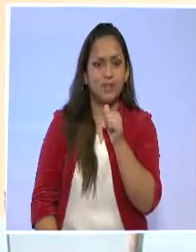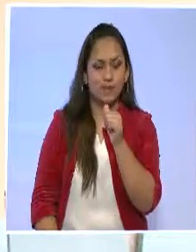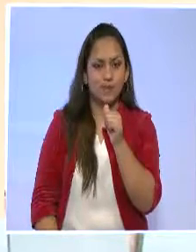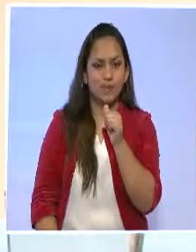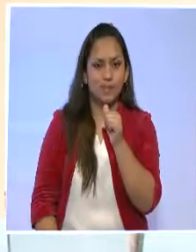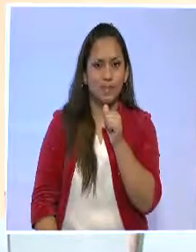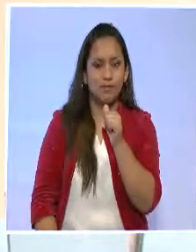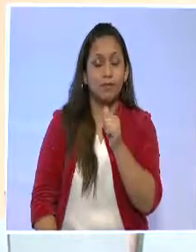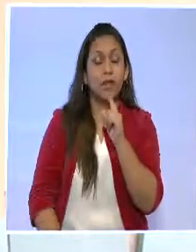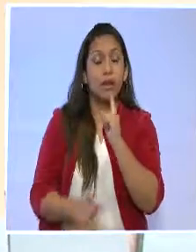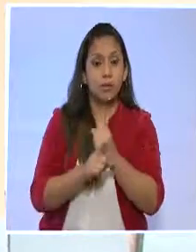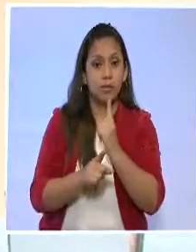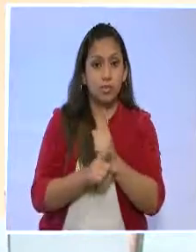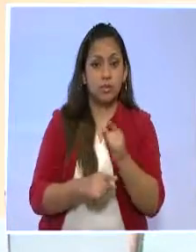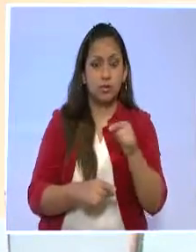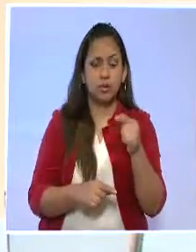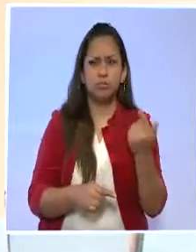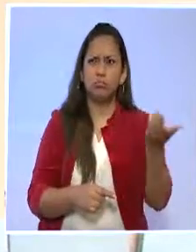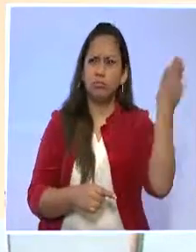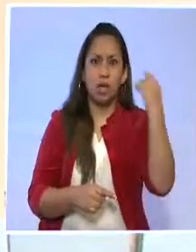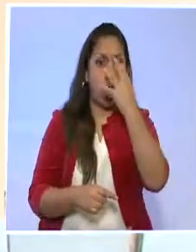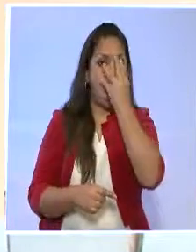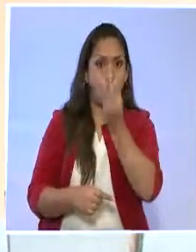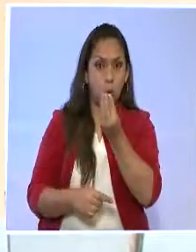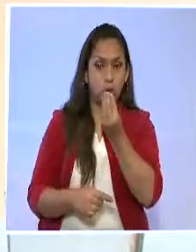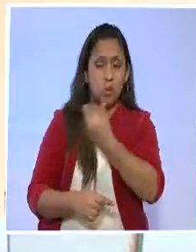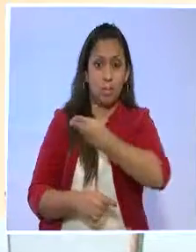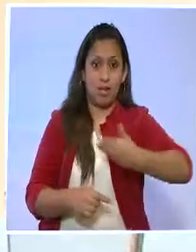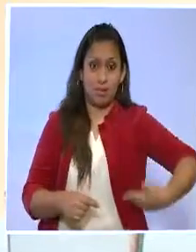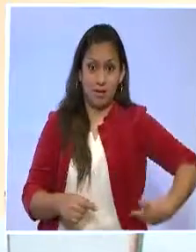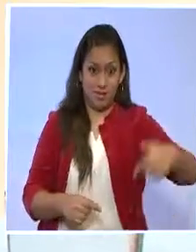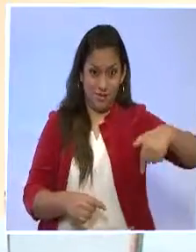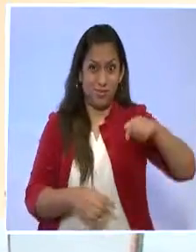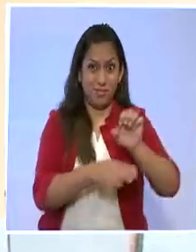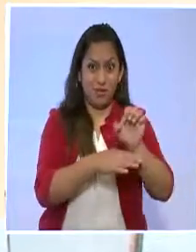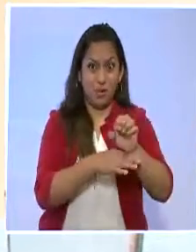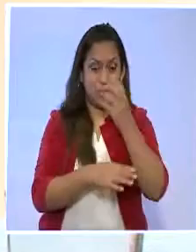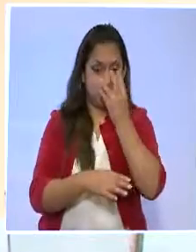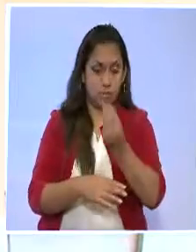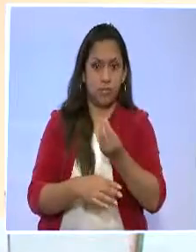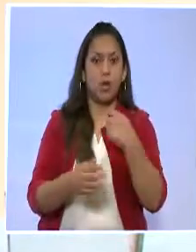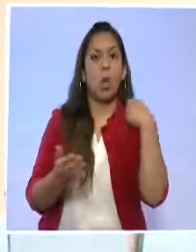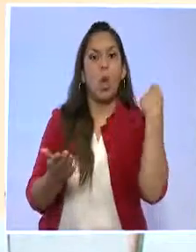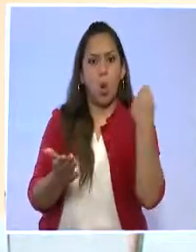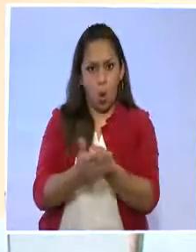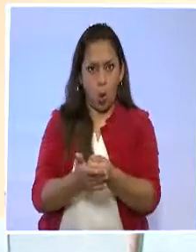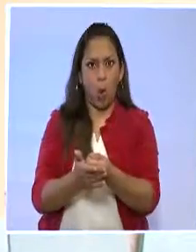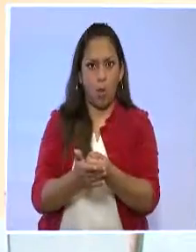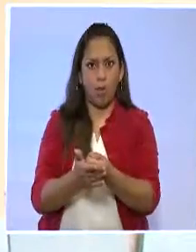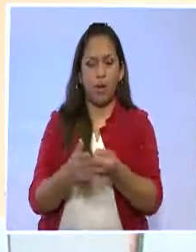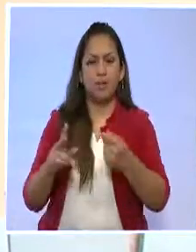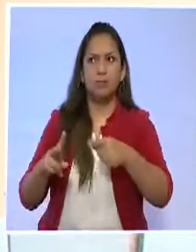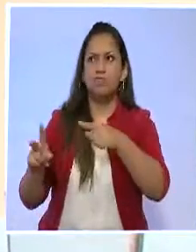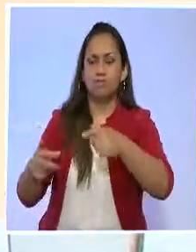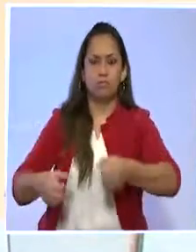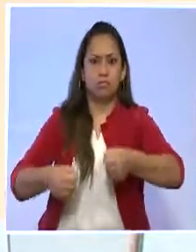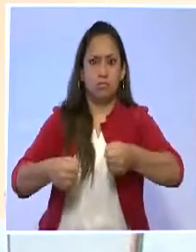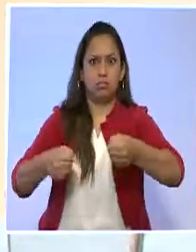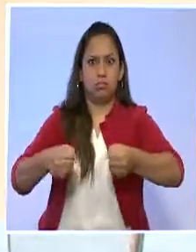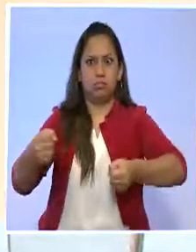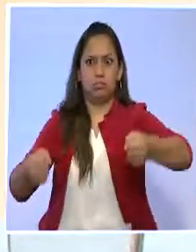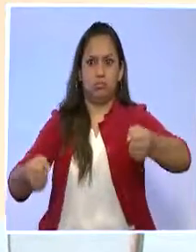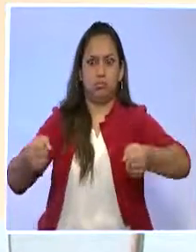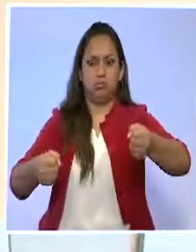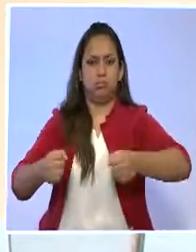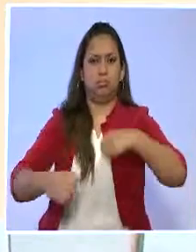por qué porque ya en el gobierno de lucio gutiérrez se hizo la compra por ejemplo de motos tractores moto tractores que no sabemos cuál fue